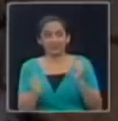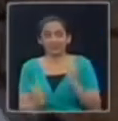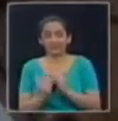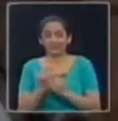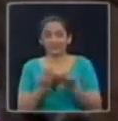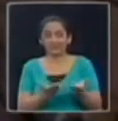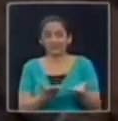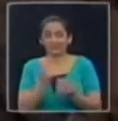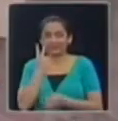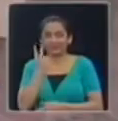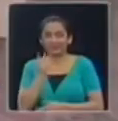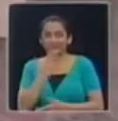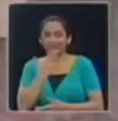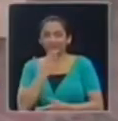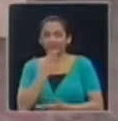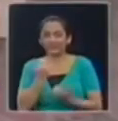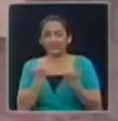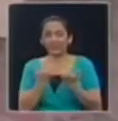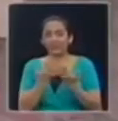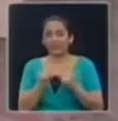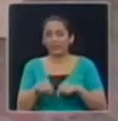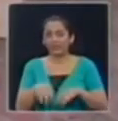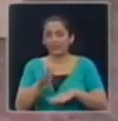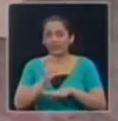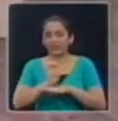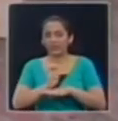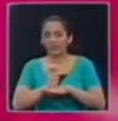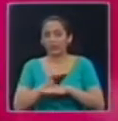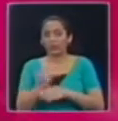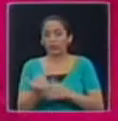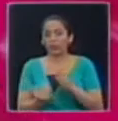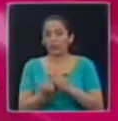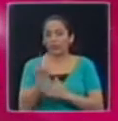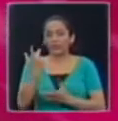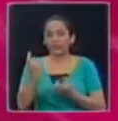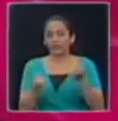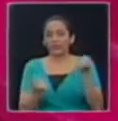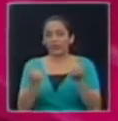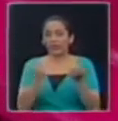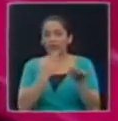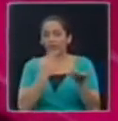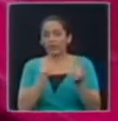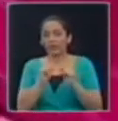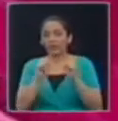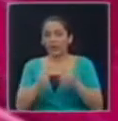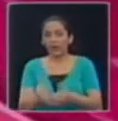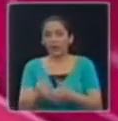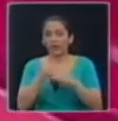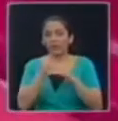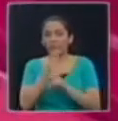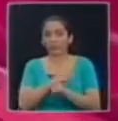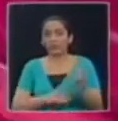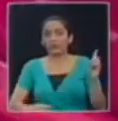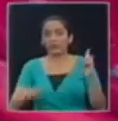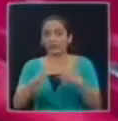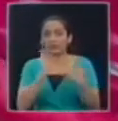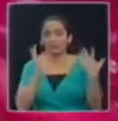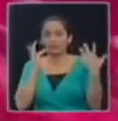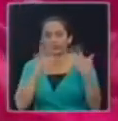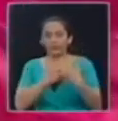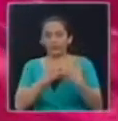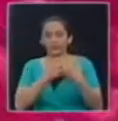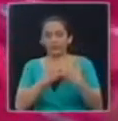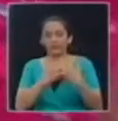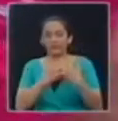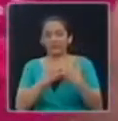clase, consiste en implementar en nuestro país un nuevo camino de protección ambiental desde el sector automotriz que fomenta